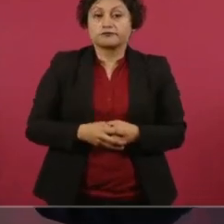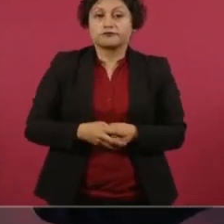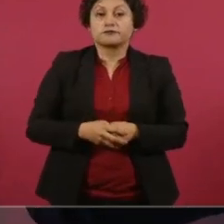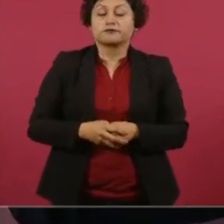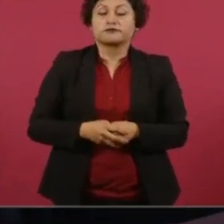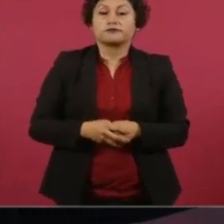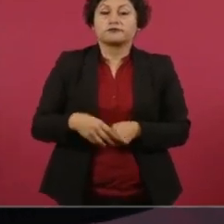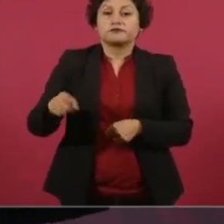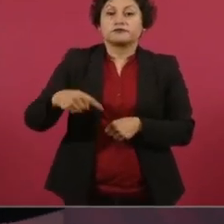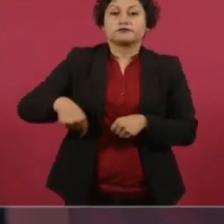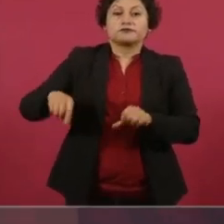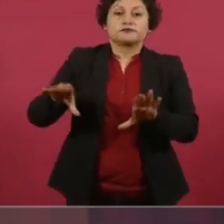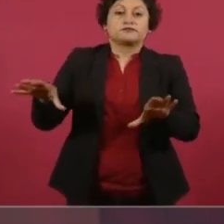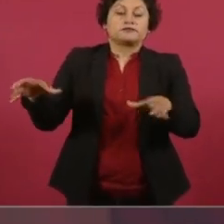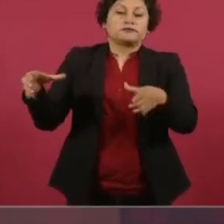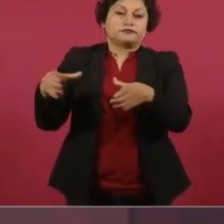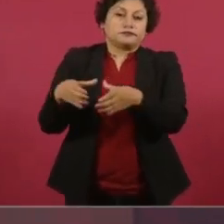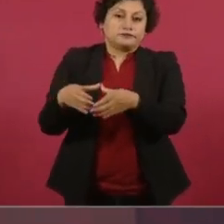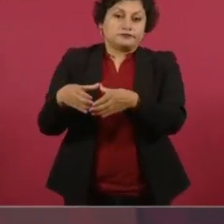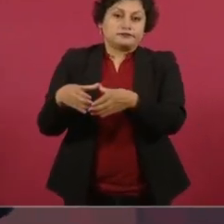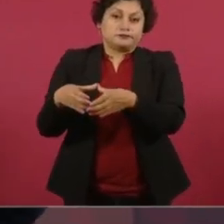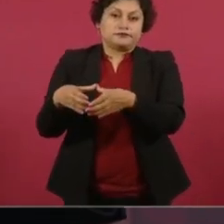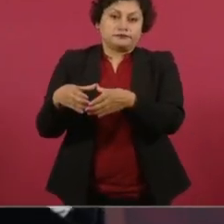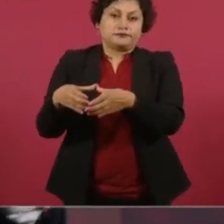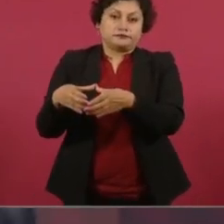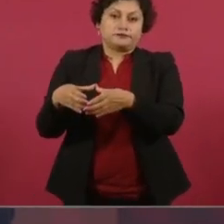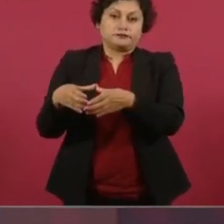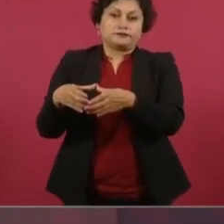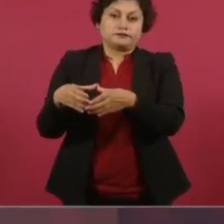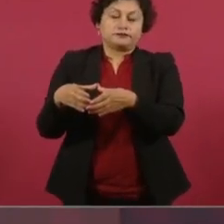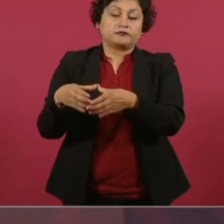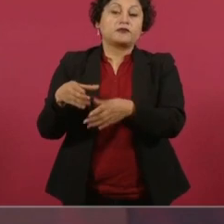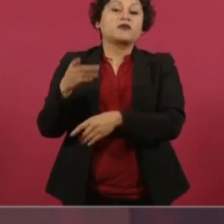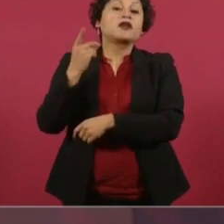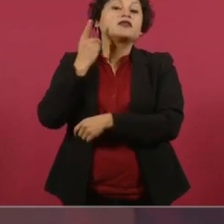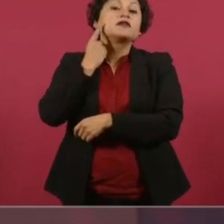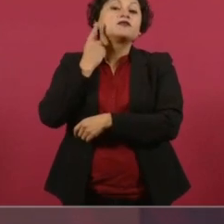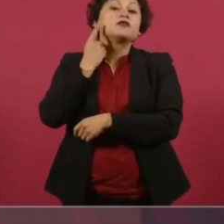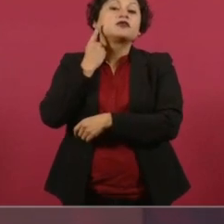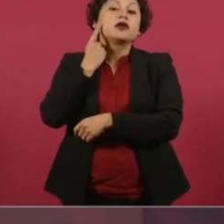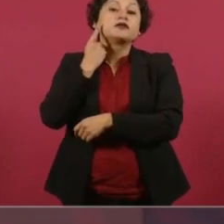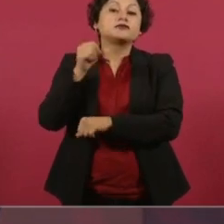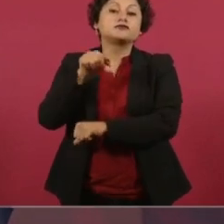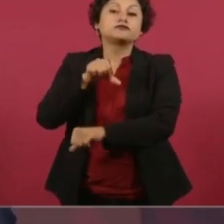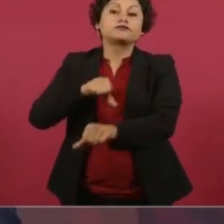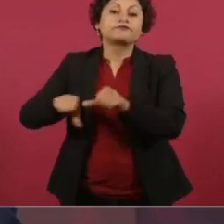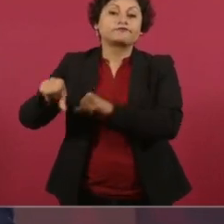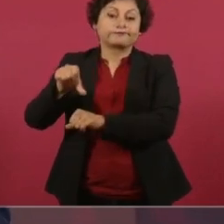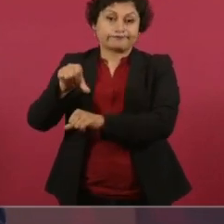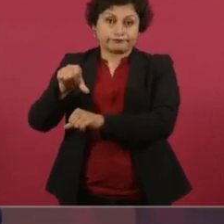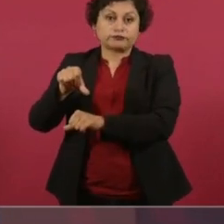los diputados que salían se tardaron,